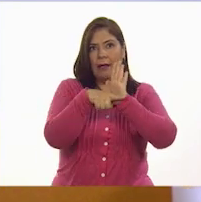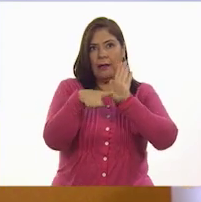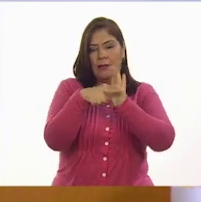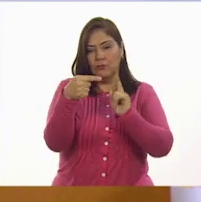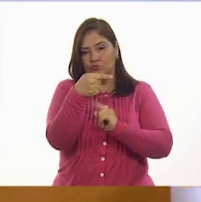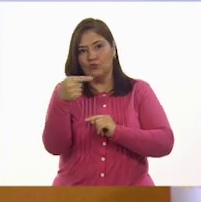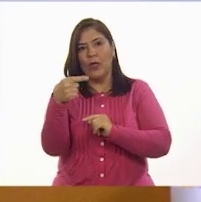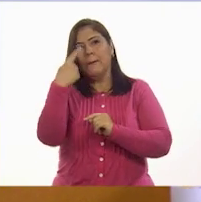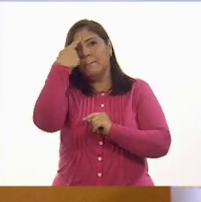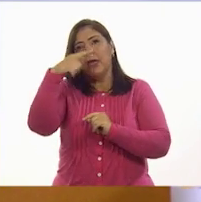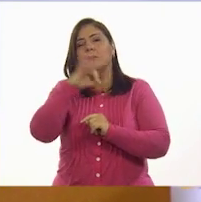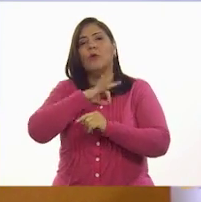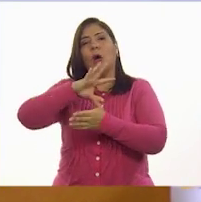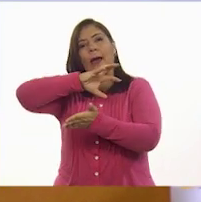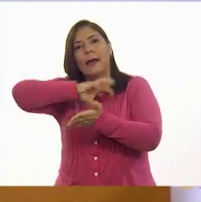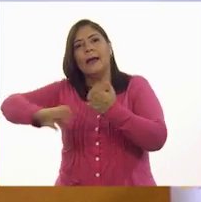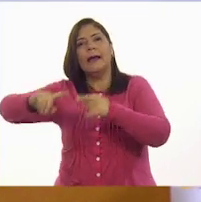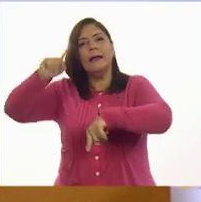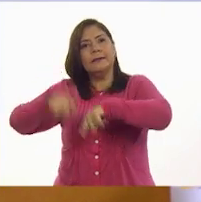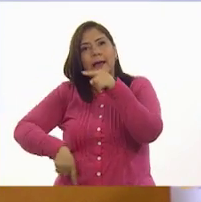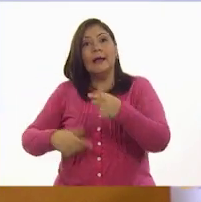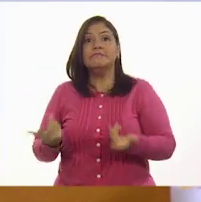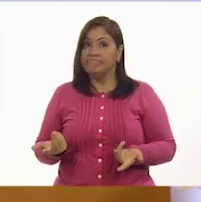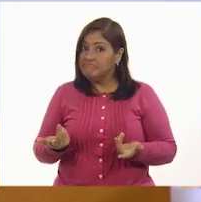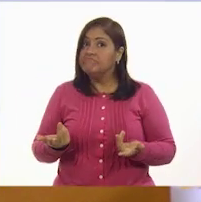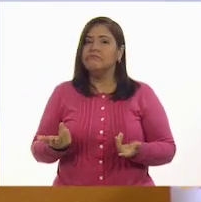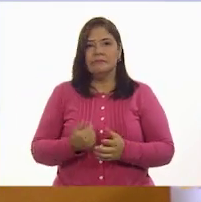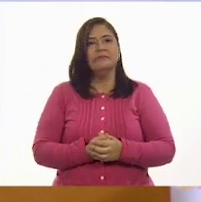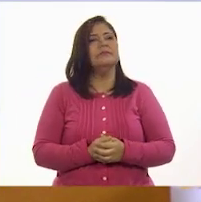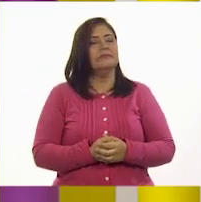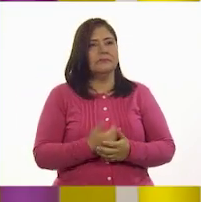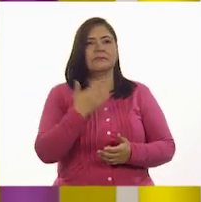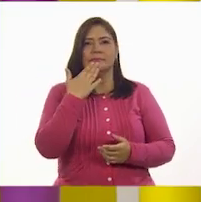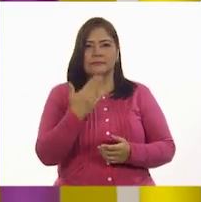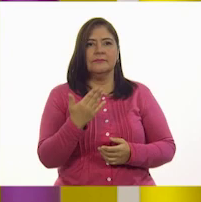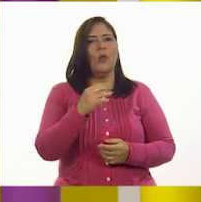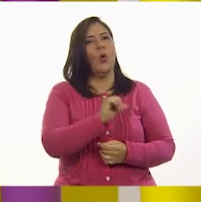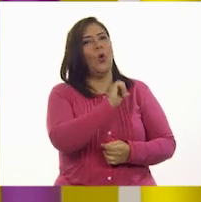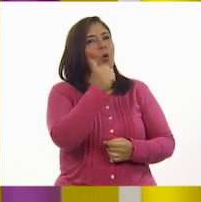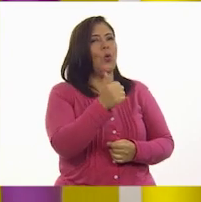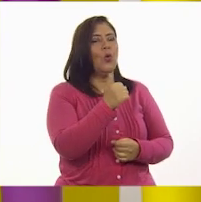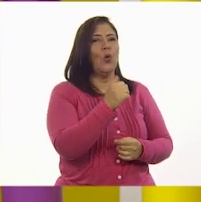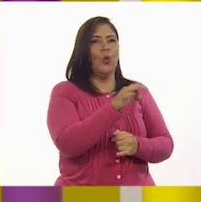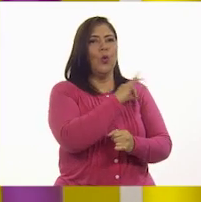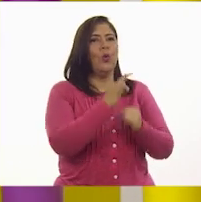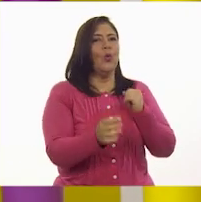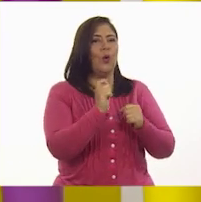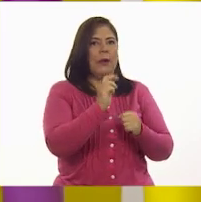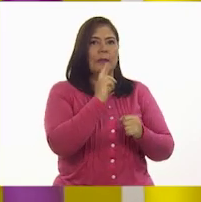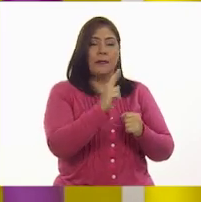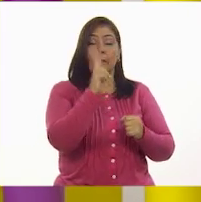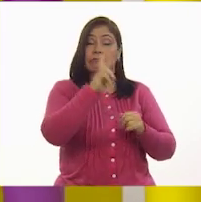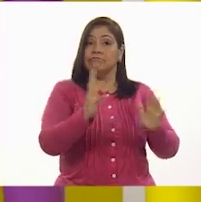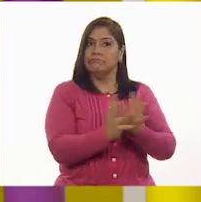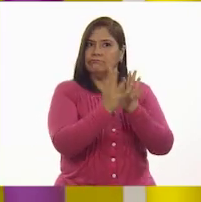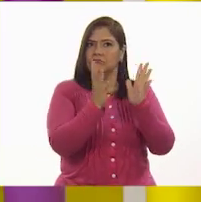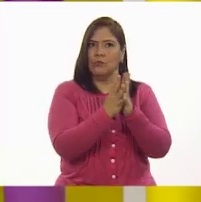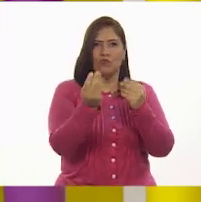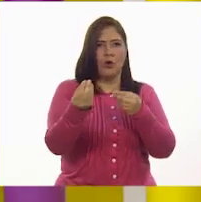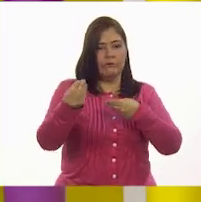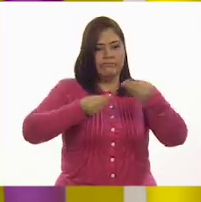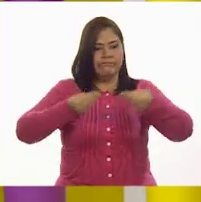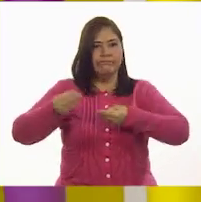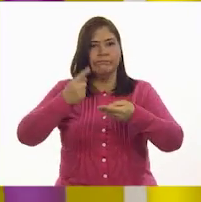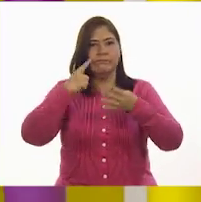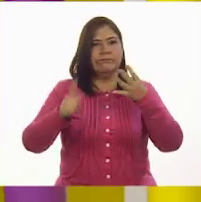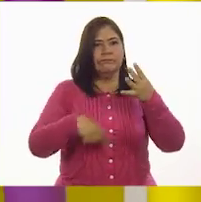Para restar. Así es. Wow. Y tenemos una última respuesta. Es que estuvieron muy participativos. Claro.